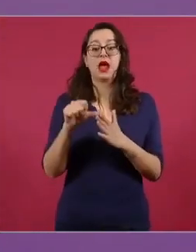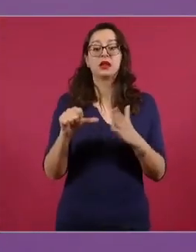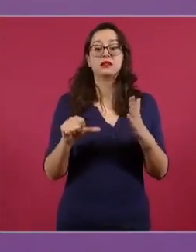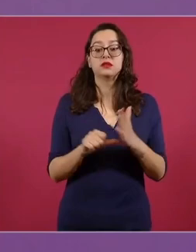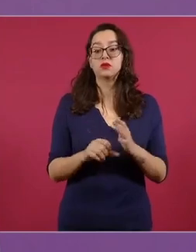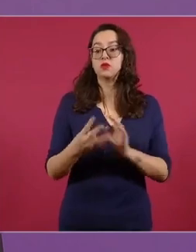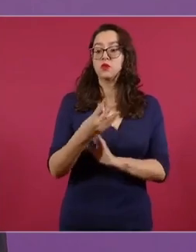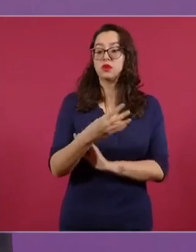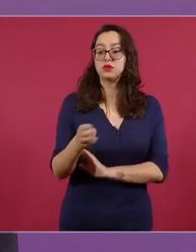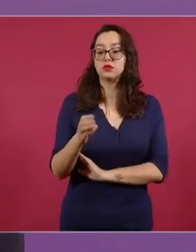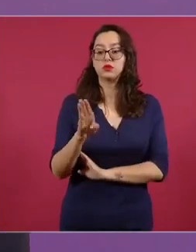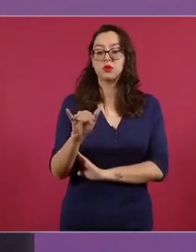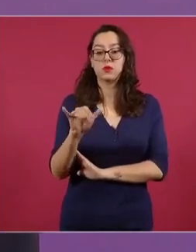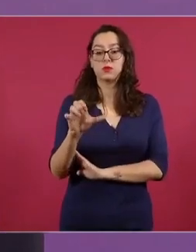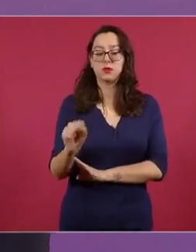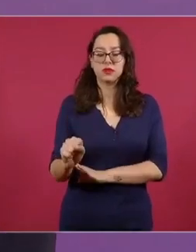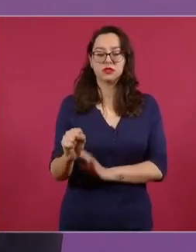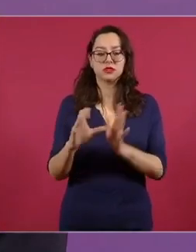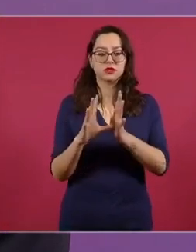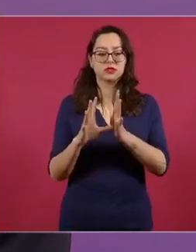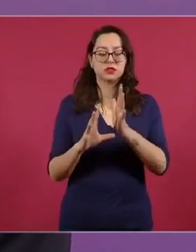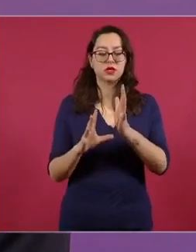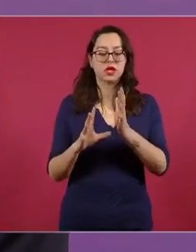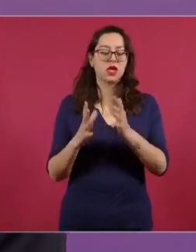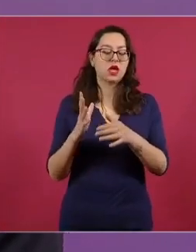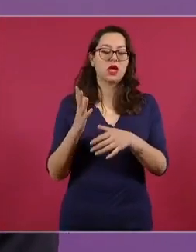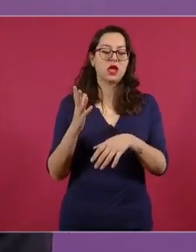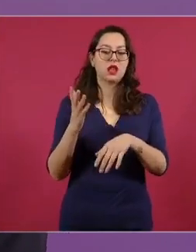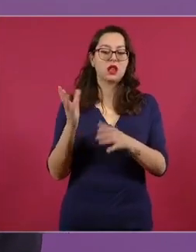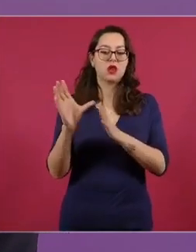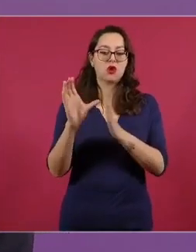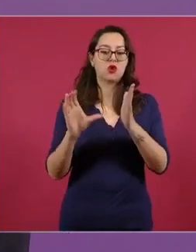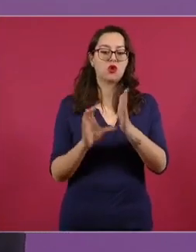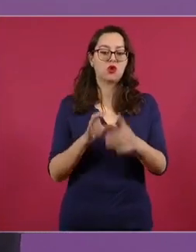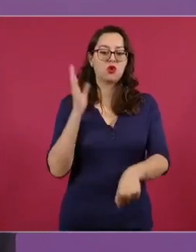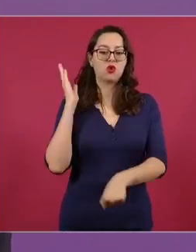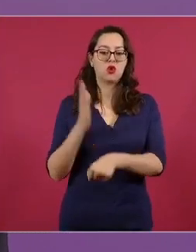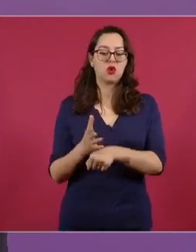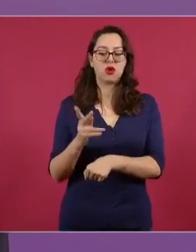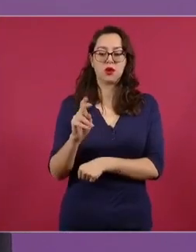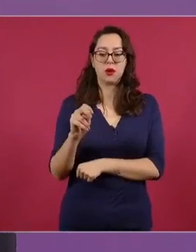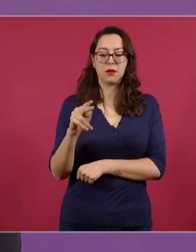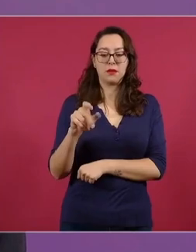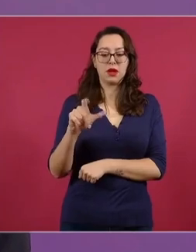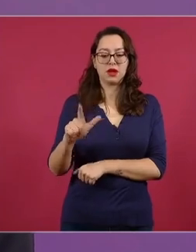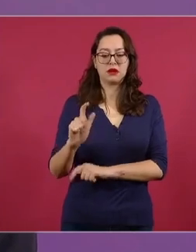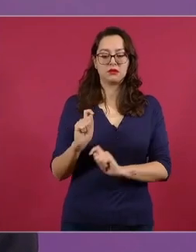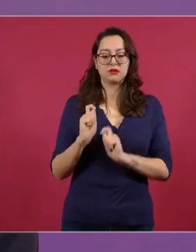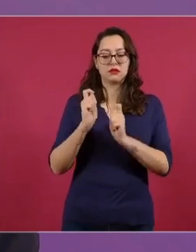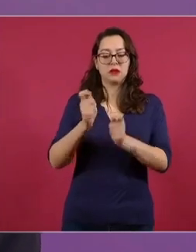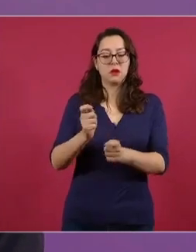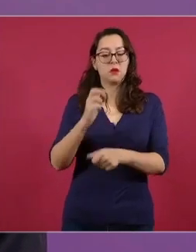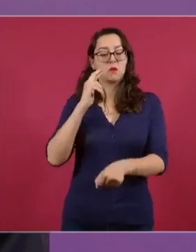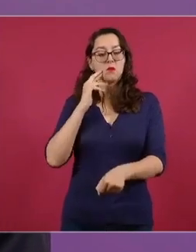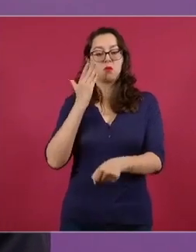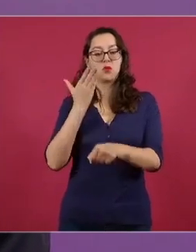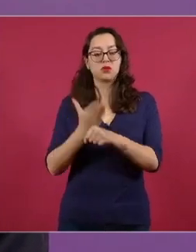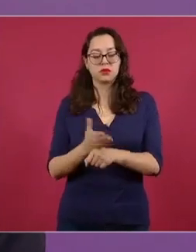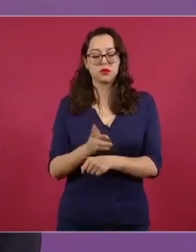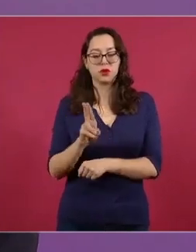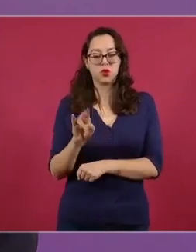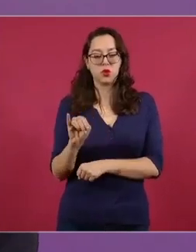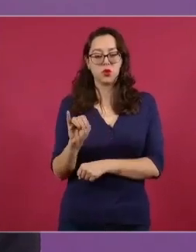Código Penal, le confiere a la Unidad de Inteligencia Financiera cumplir el requisito de